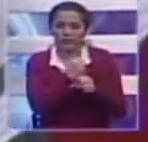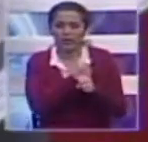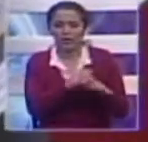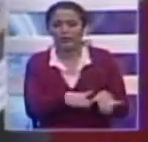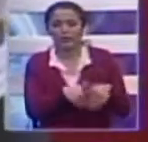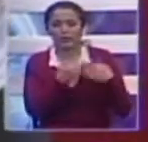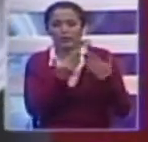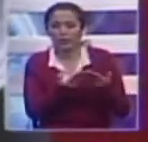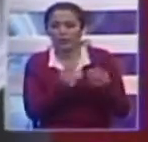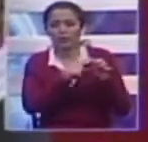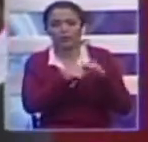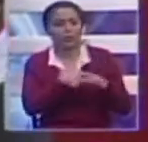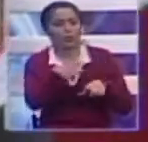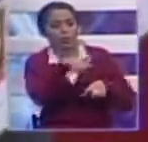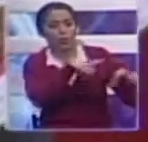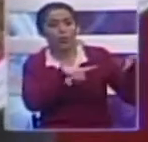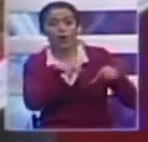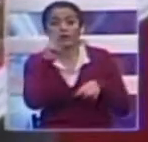hechos, sitios turísticos.